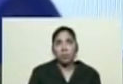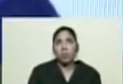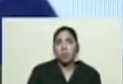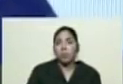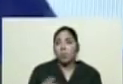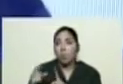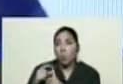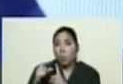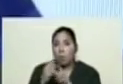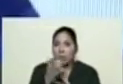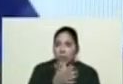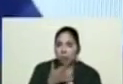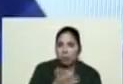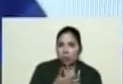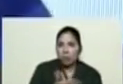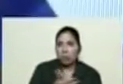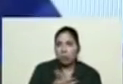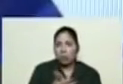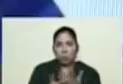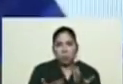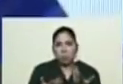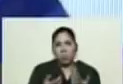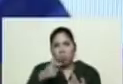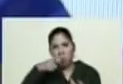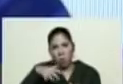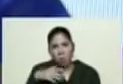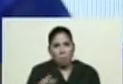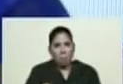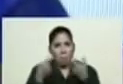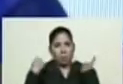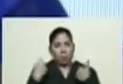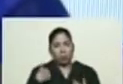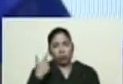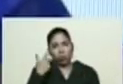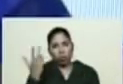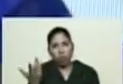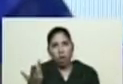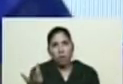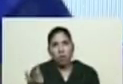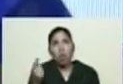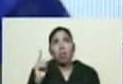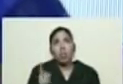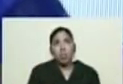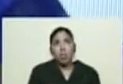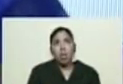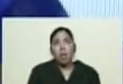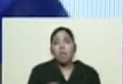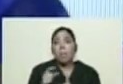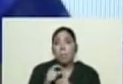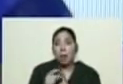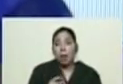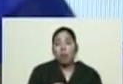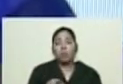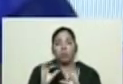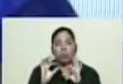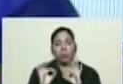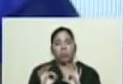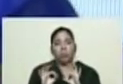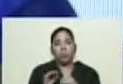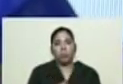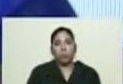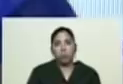la posverdad, que el pueblo no las maneja. Tenemos que empezar a usar el lenguaje que se